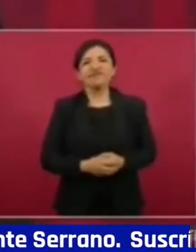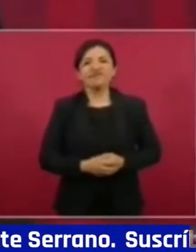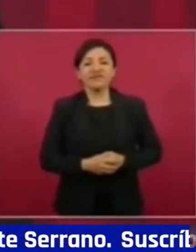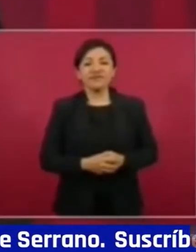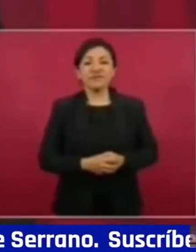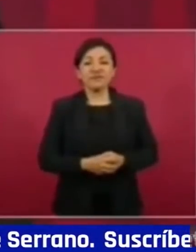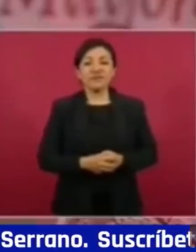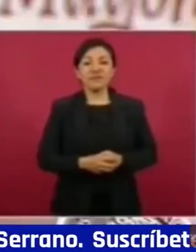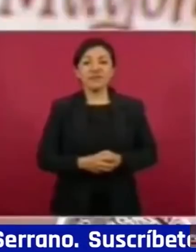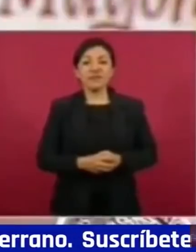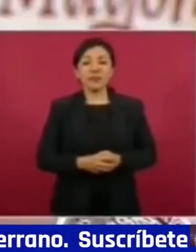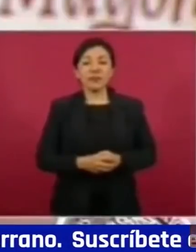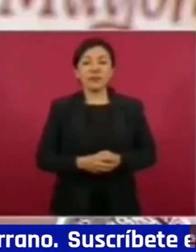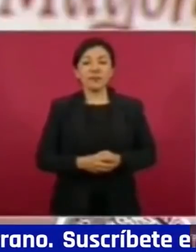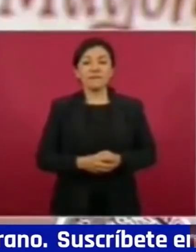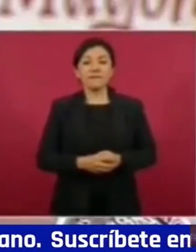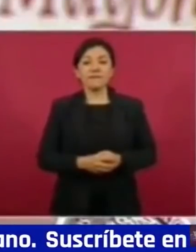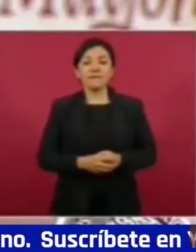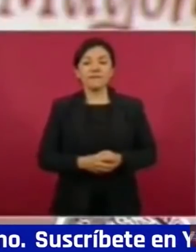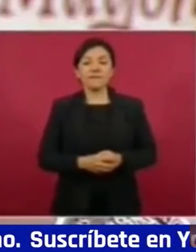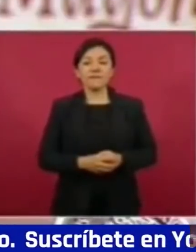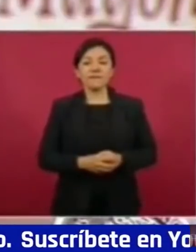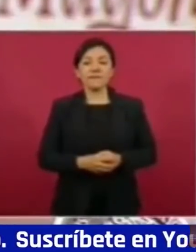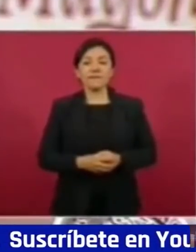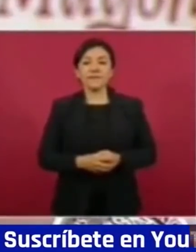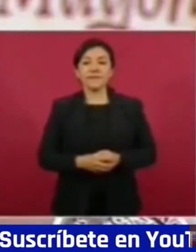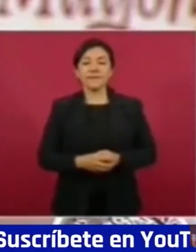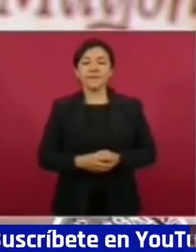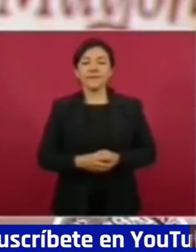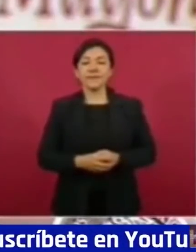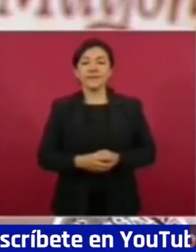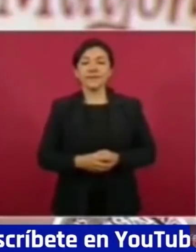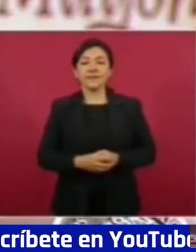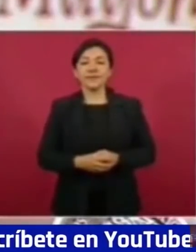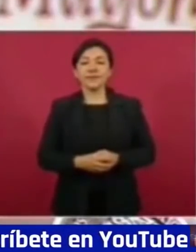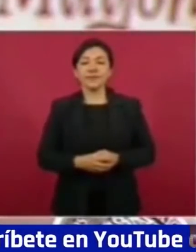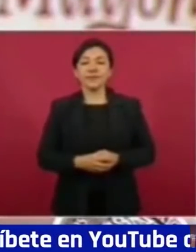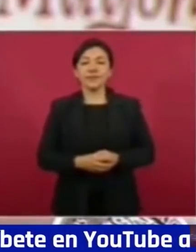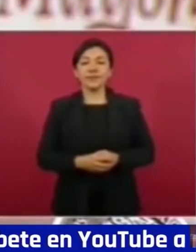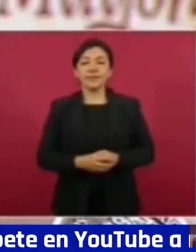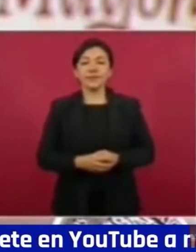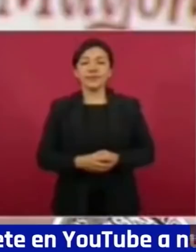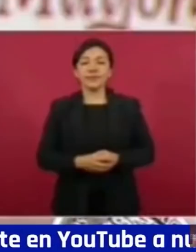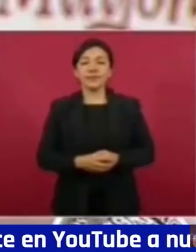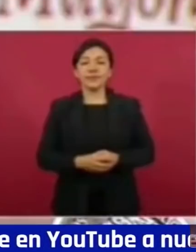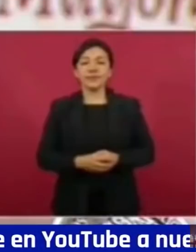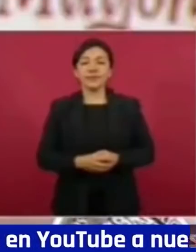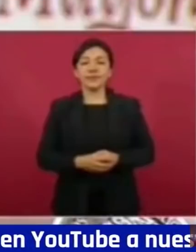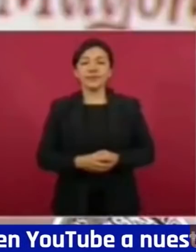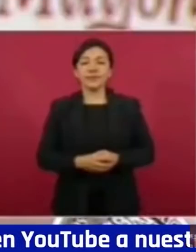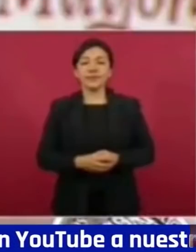haciendo lobby, le llaman, sutilmente.